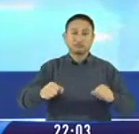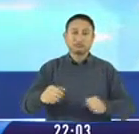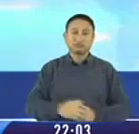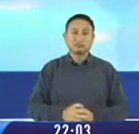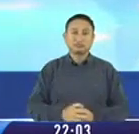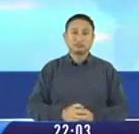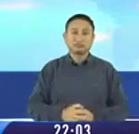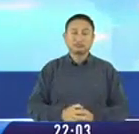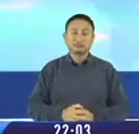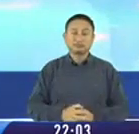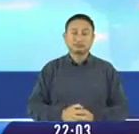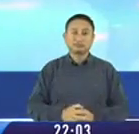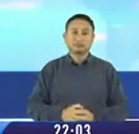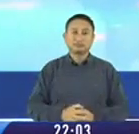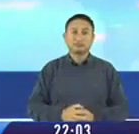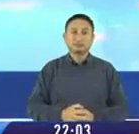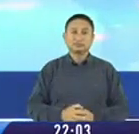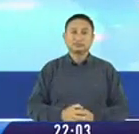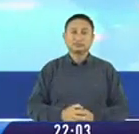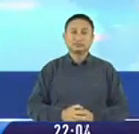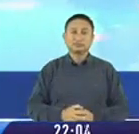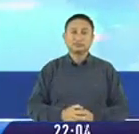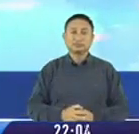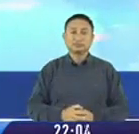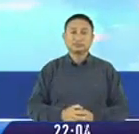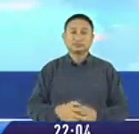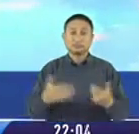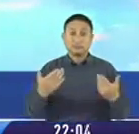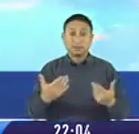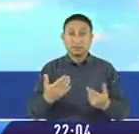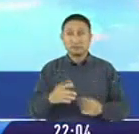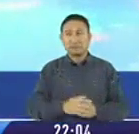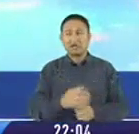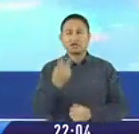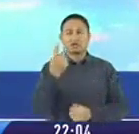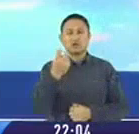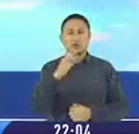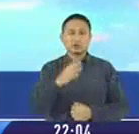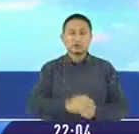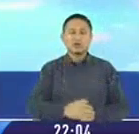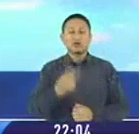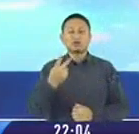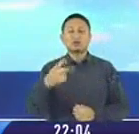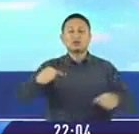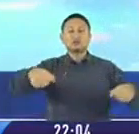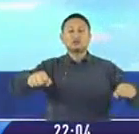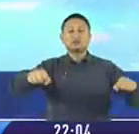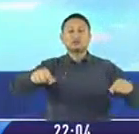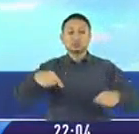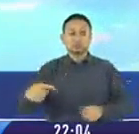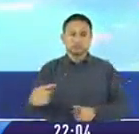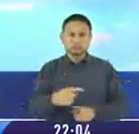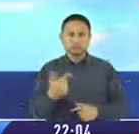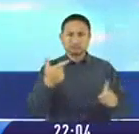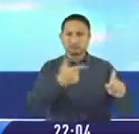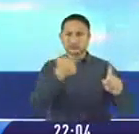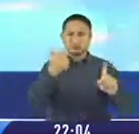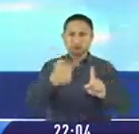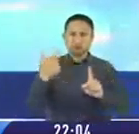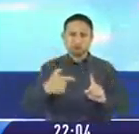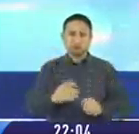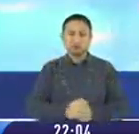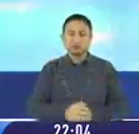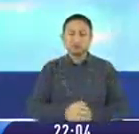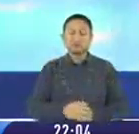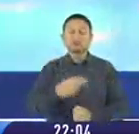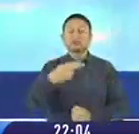a la zanja de la quinta etapa. Ya en horas del mediodía, 2 motorizados más fueron asesinados en el sector de